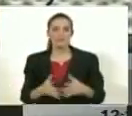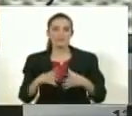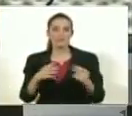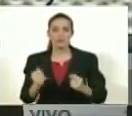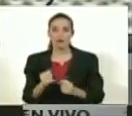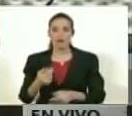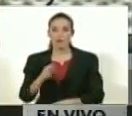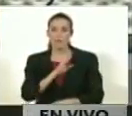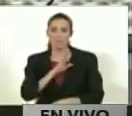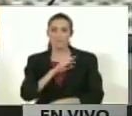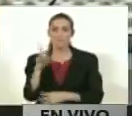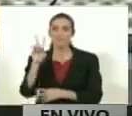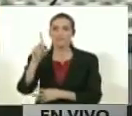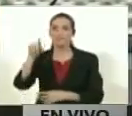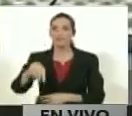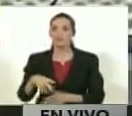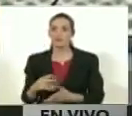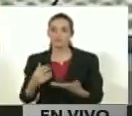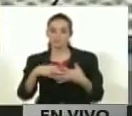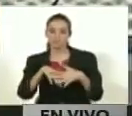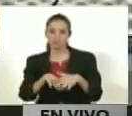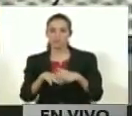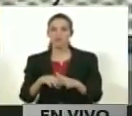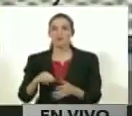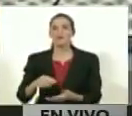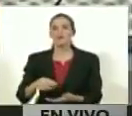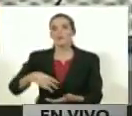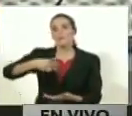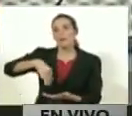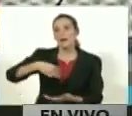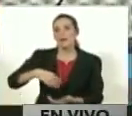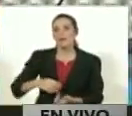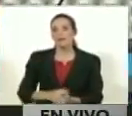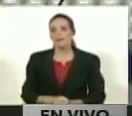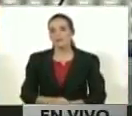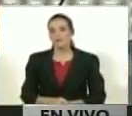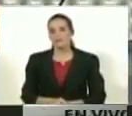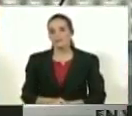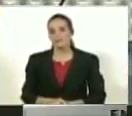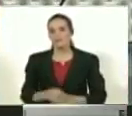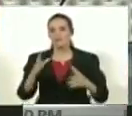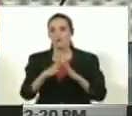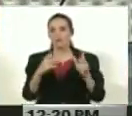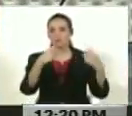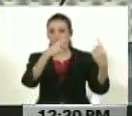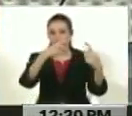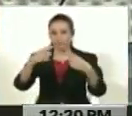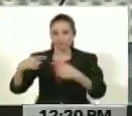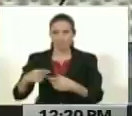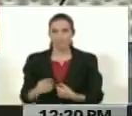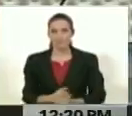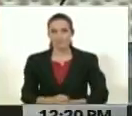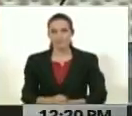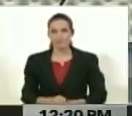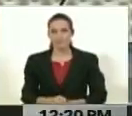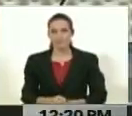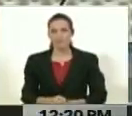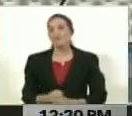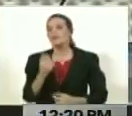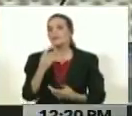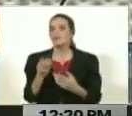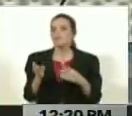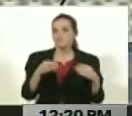ritmos nuestros venezolanos también, del merengue y todas sus modalidades y